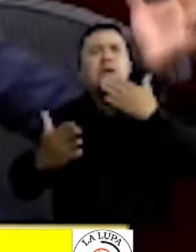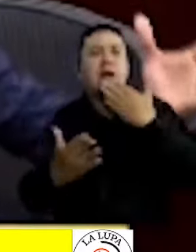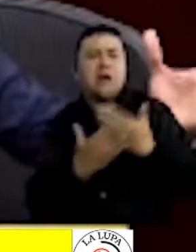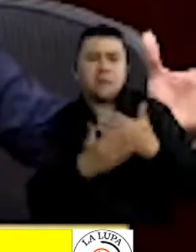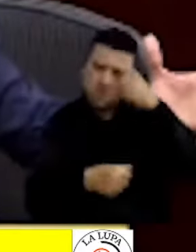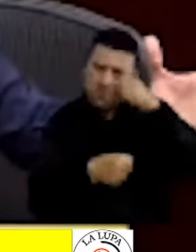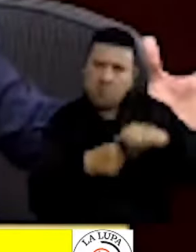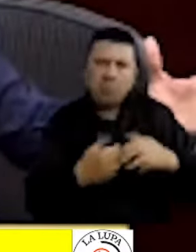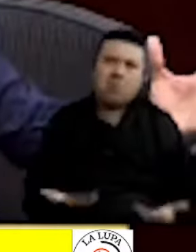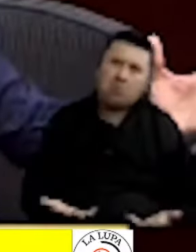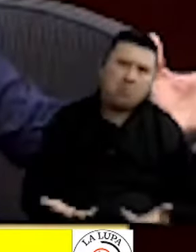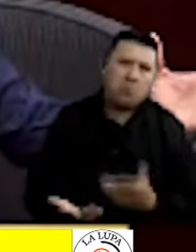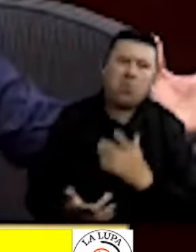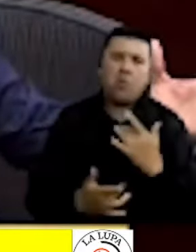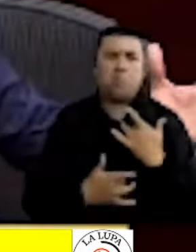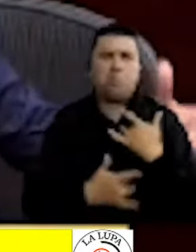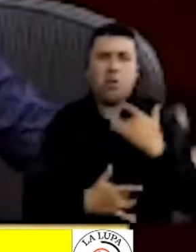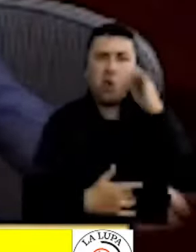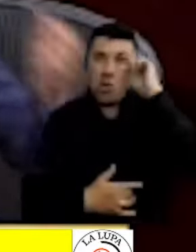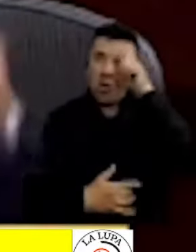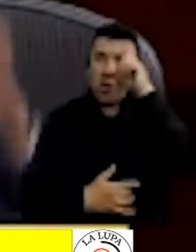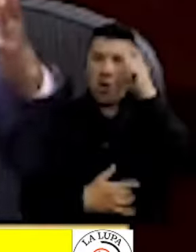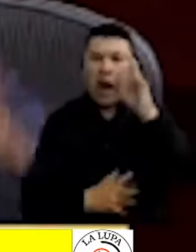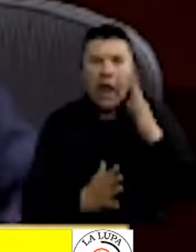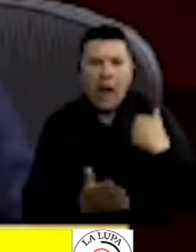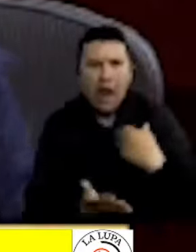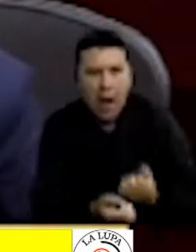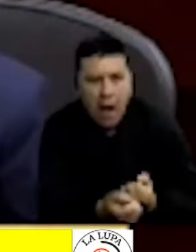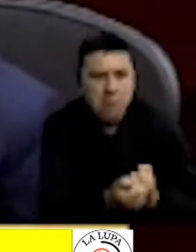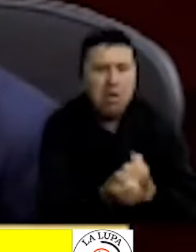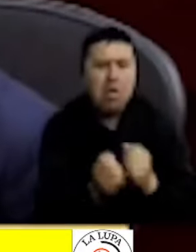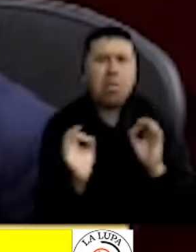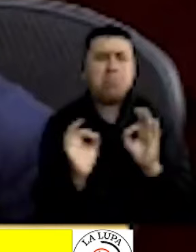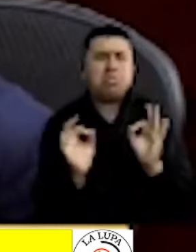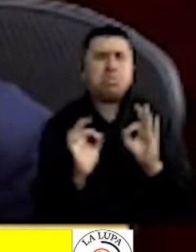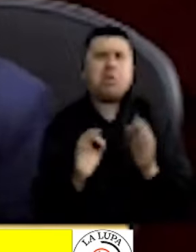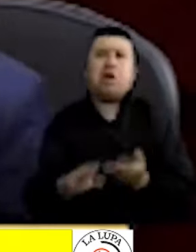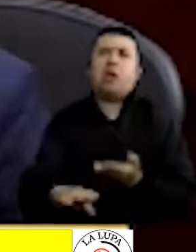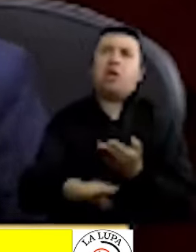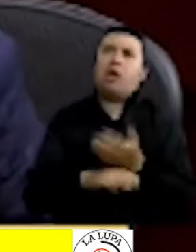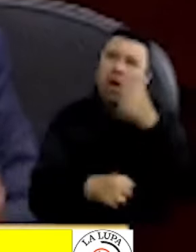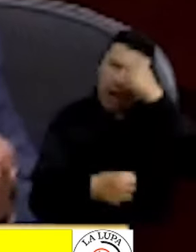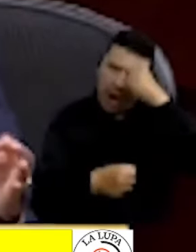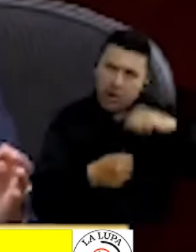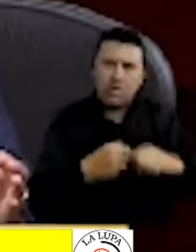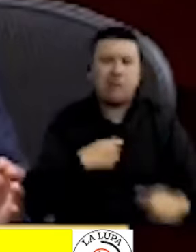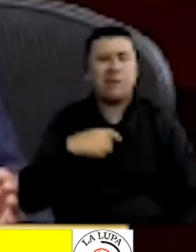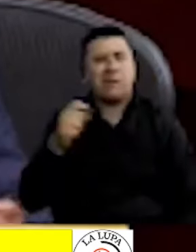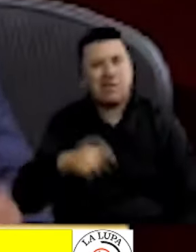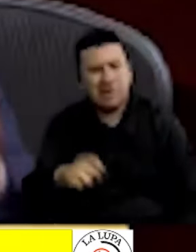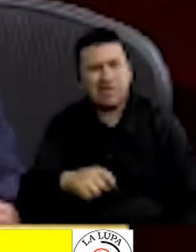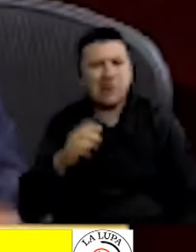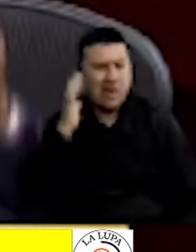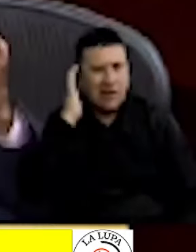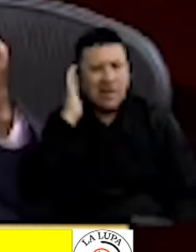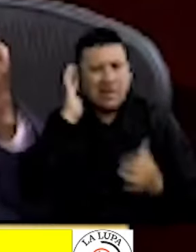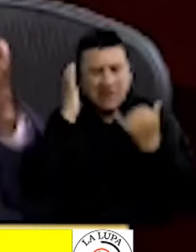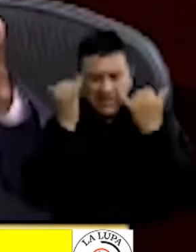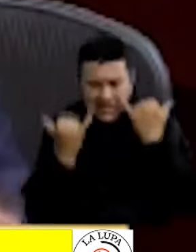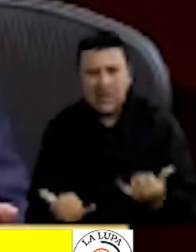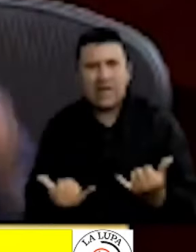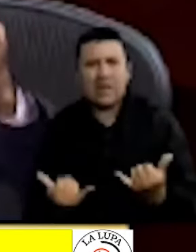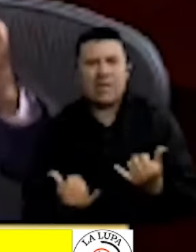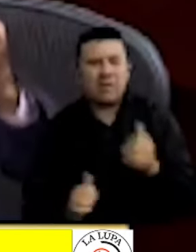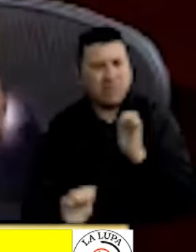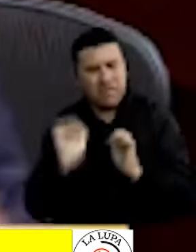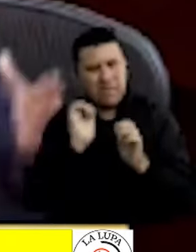y no vemos la voluntad de este gobierno de devolverle ese cariño a los araucanos. Necesitamos ya defender la